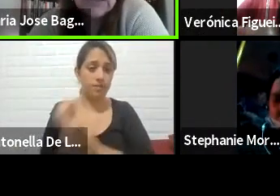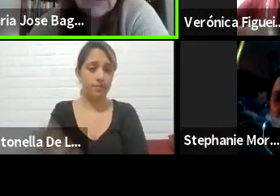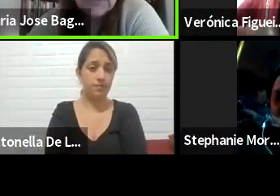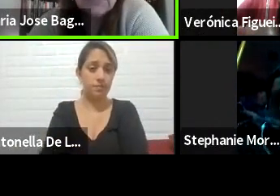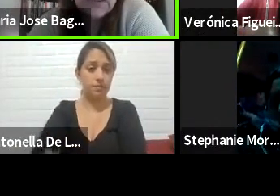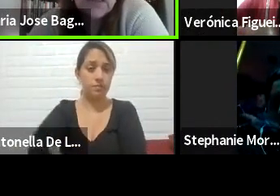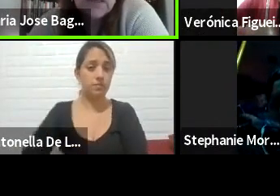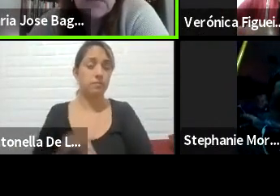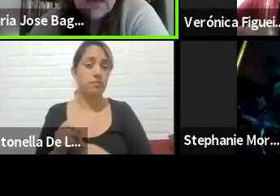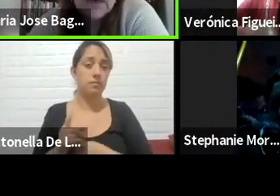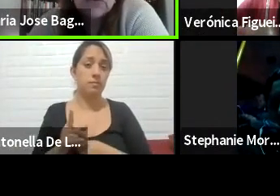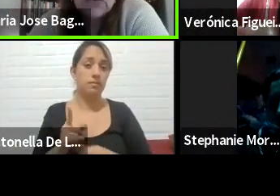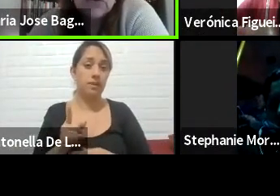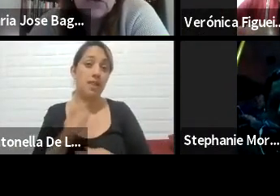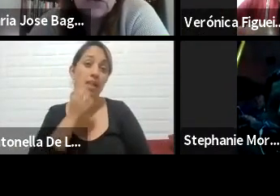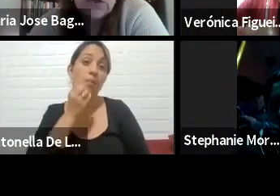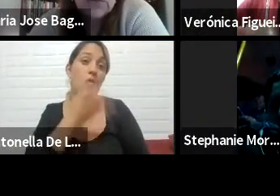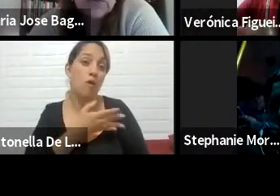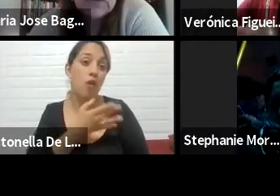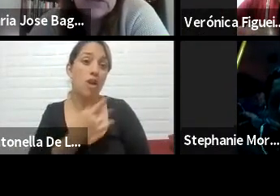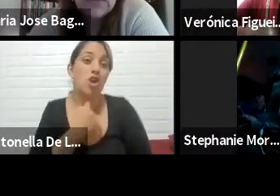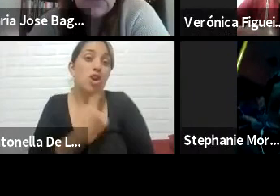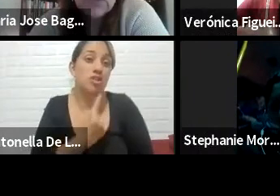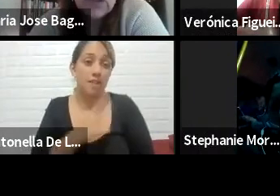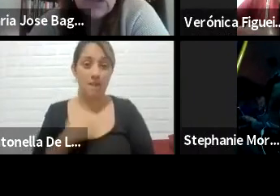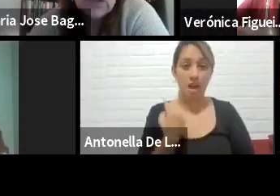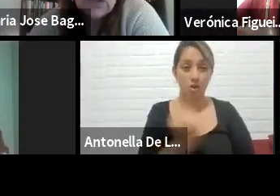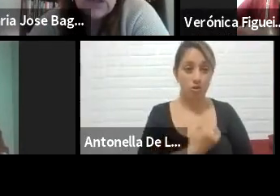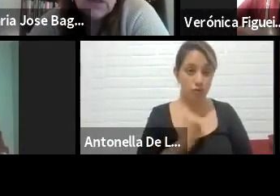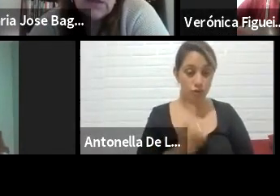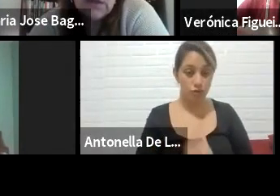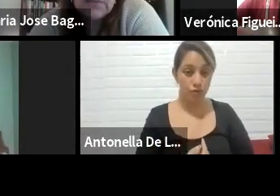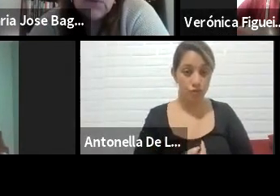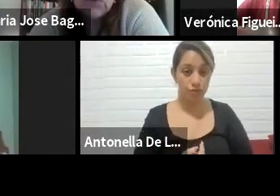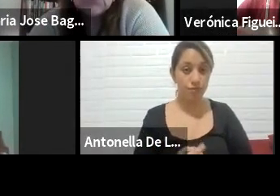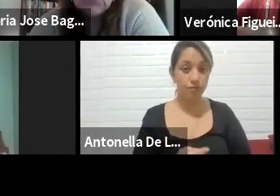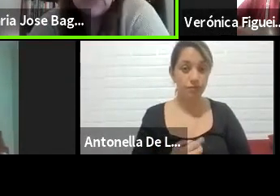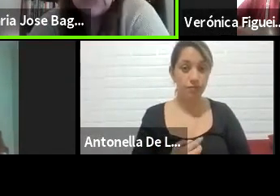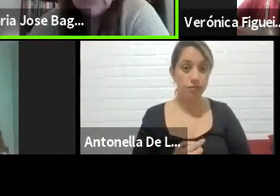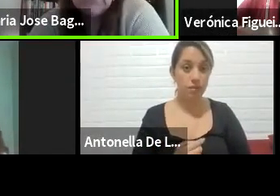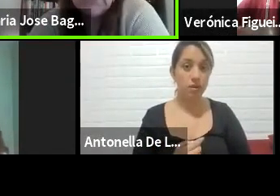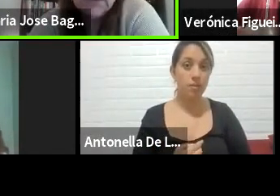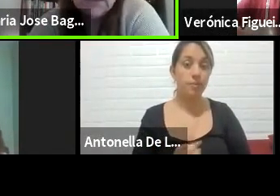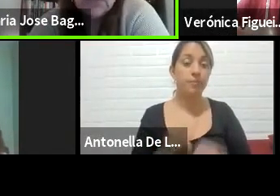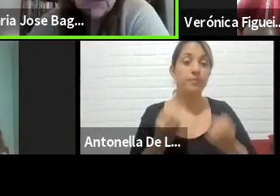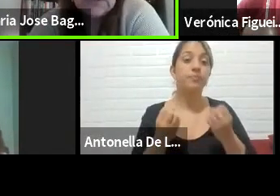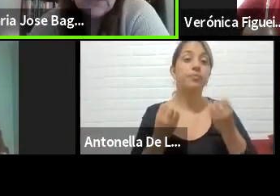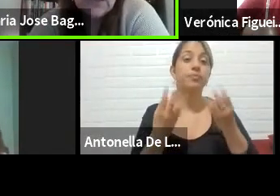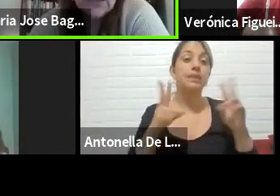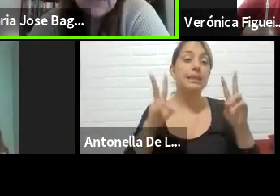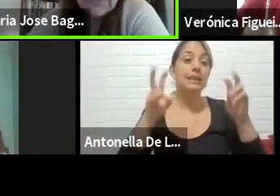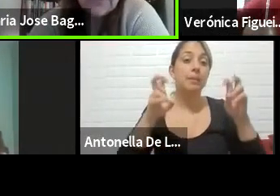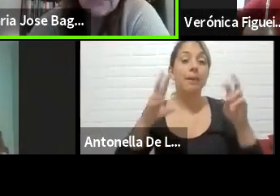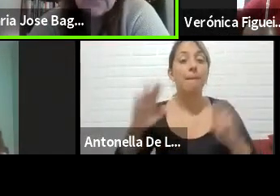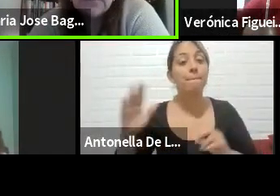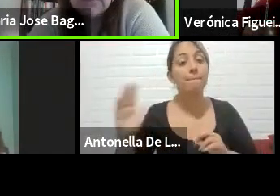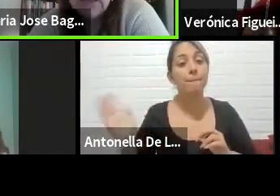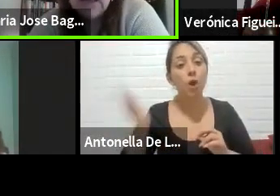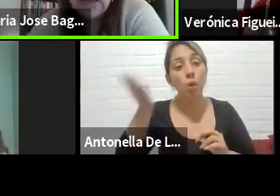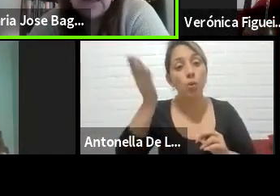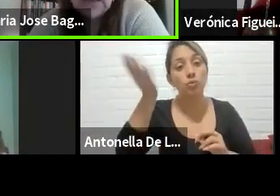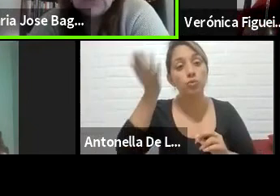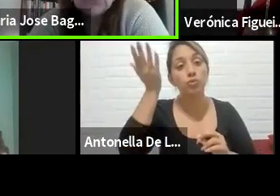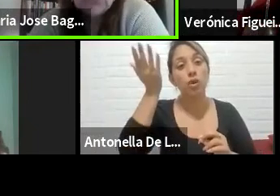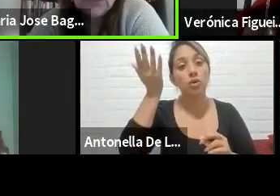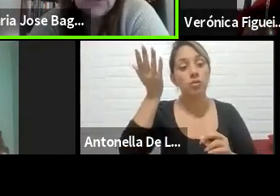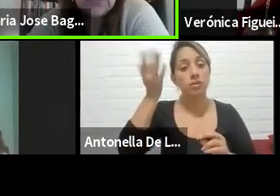una cosa grata para nosotros, que como decíamos, la producción académica no puede estar alejada de